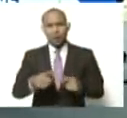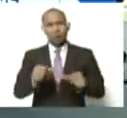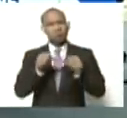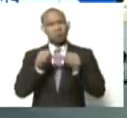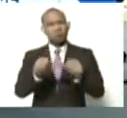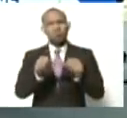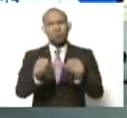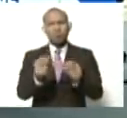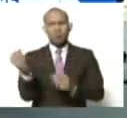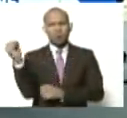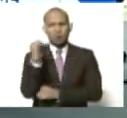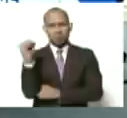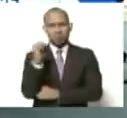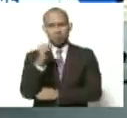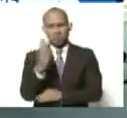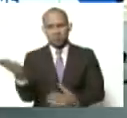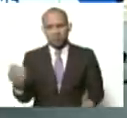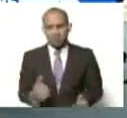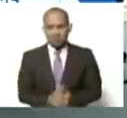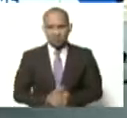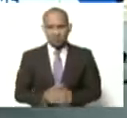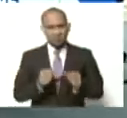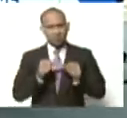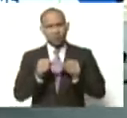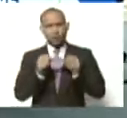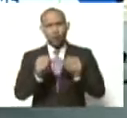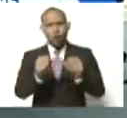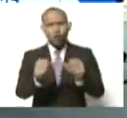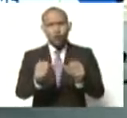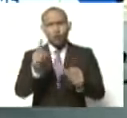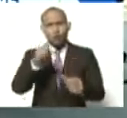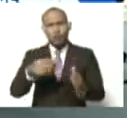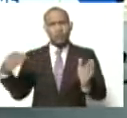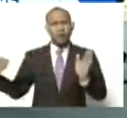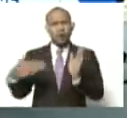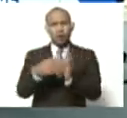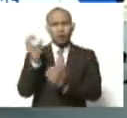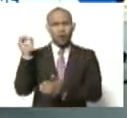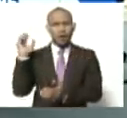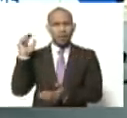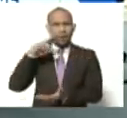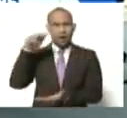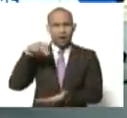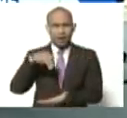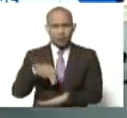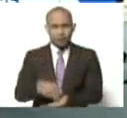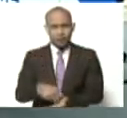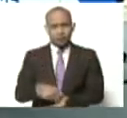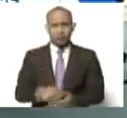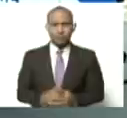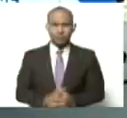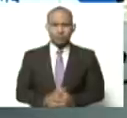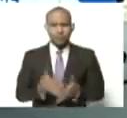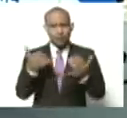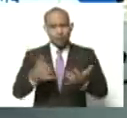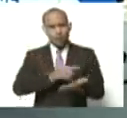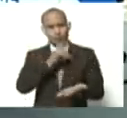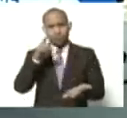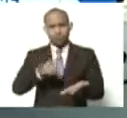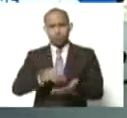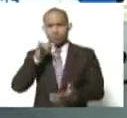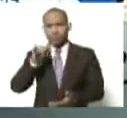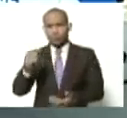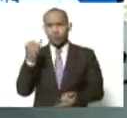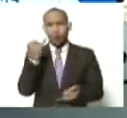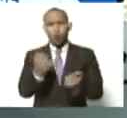continúan. A pesar de todo, lanzaron la Operación Gedeón. Y ahora, bueno, todo lo que se ha denunciado en las